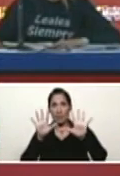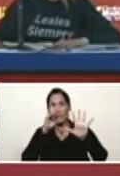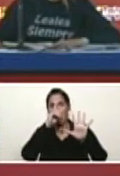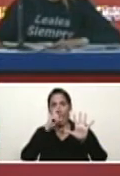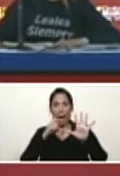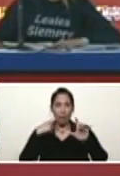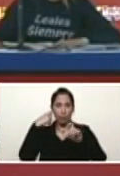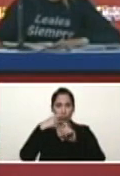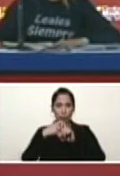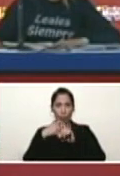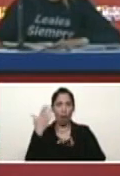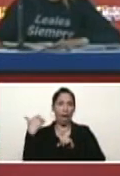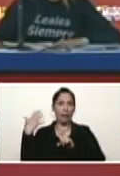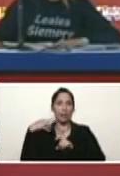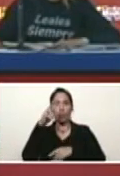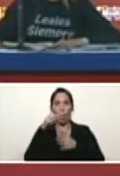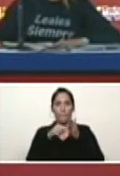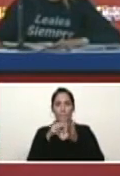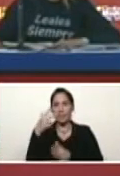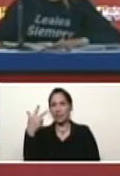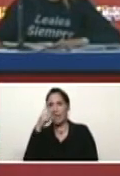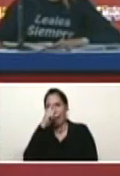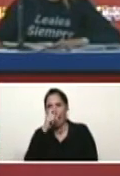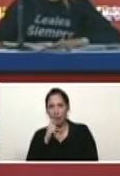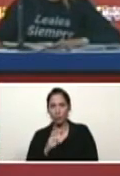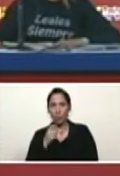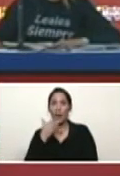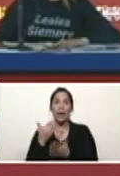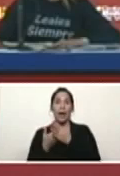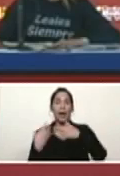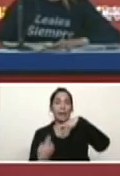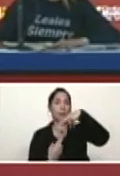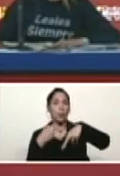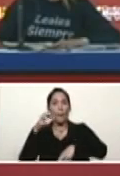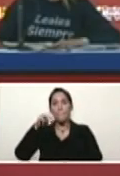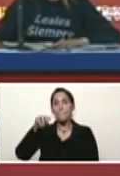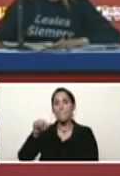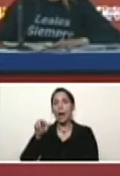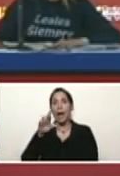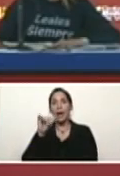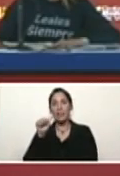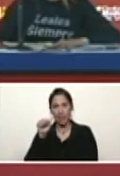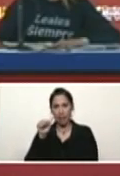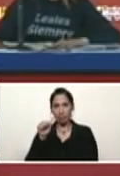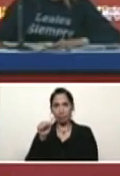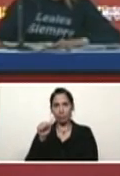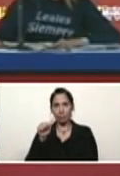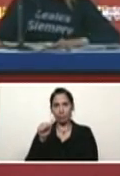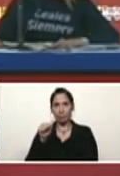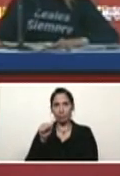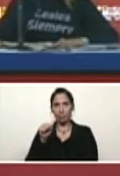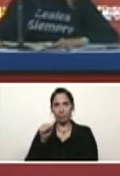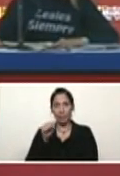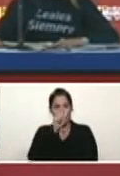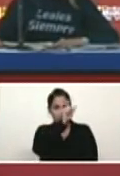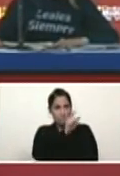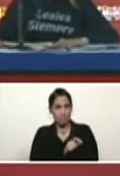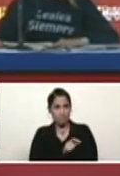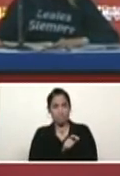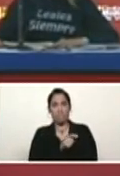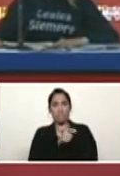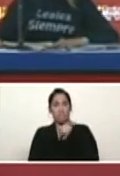aquel año 2003. Y gracias a la revolución, María pasó de una persona